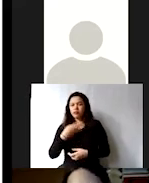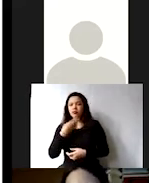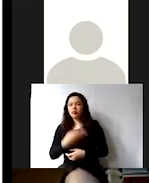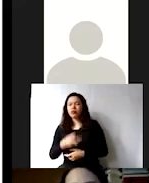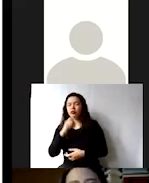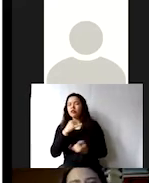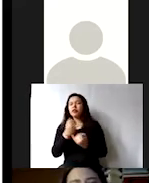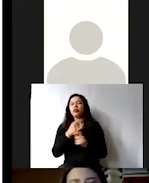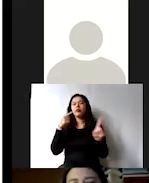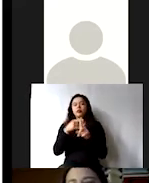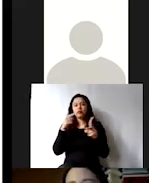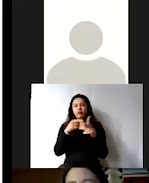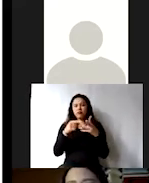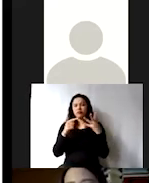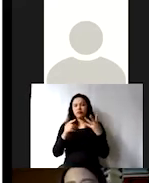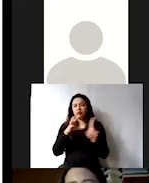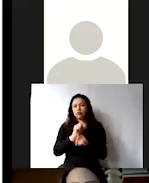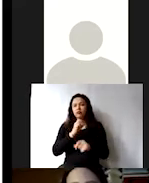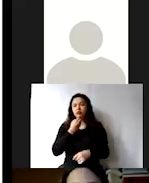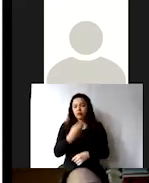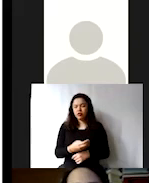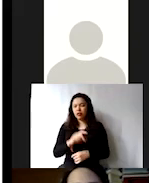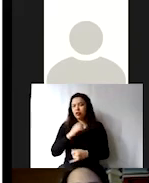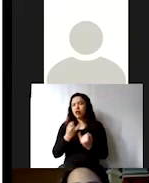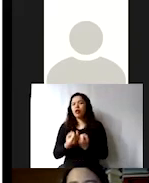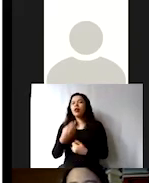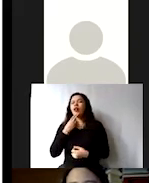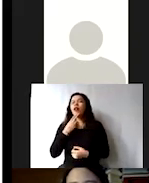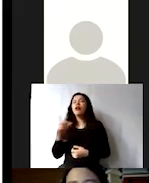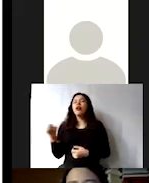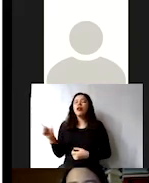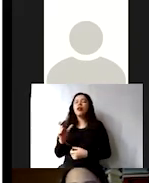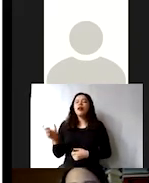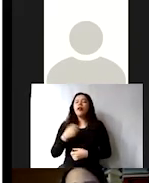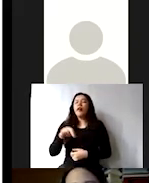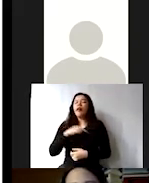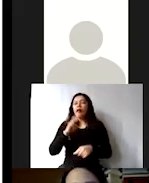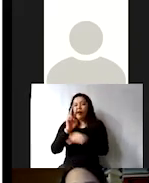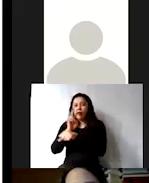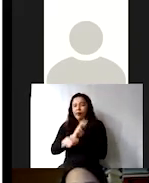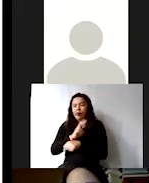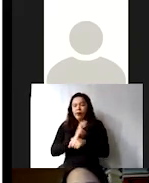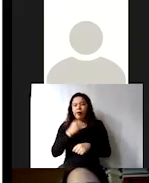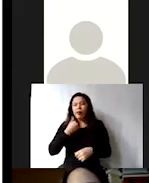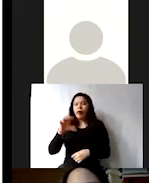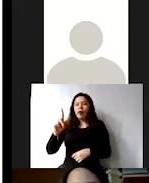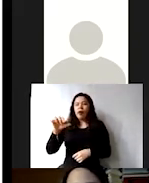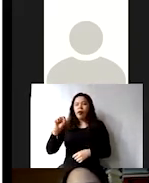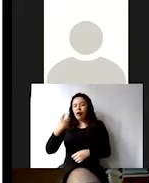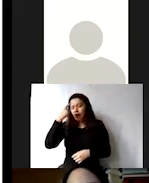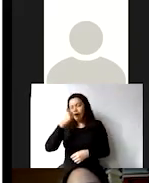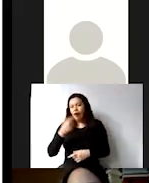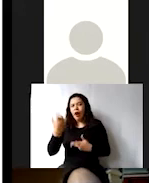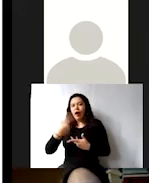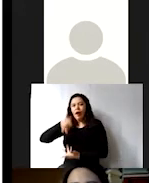los objetivos. Entonces, lo mismo aplica al momento que queremos monitorear los ODS al interno